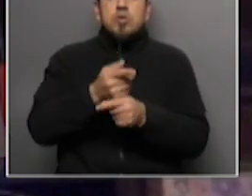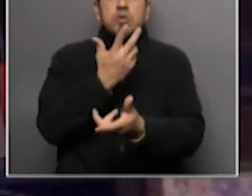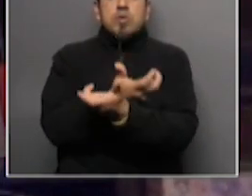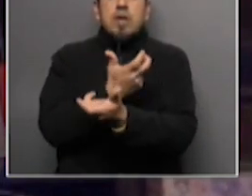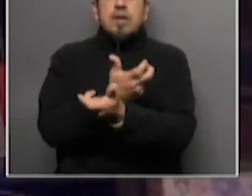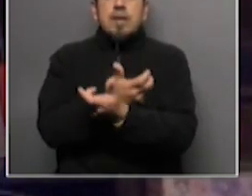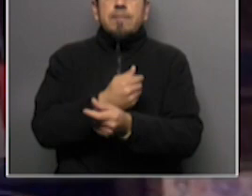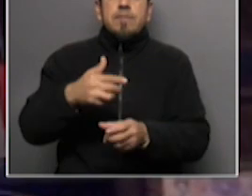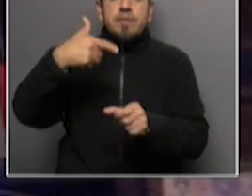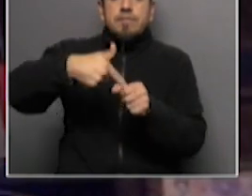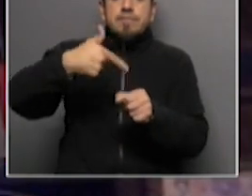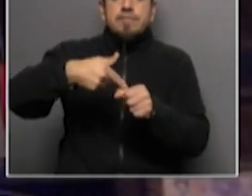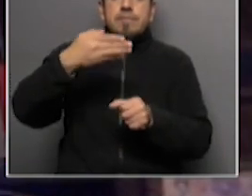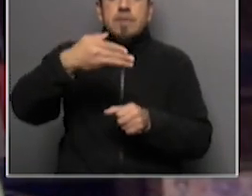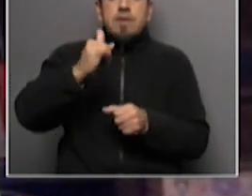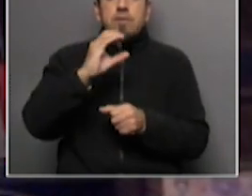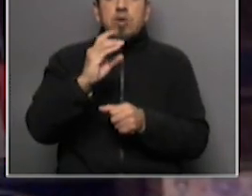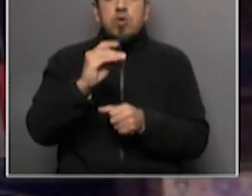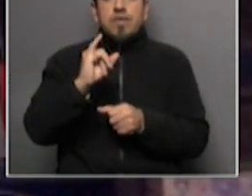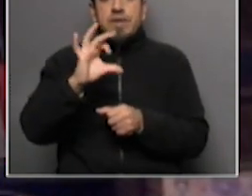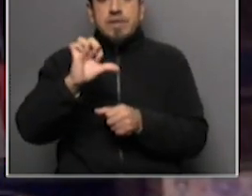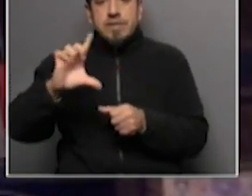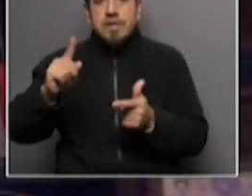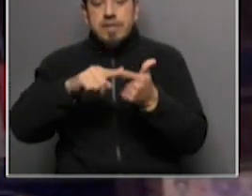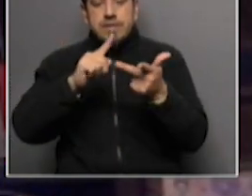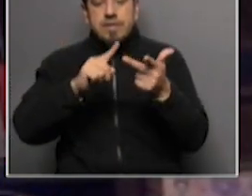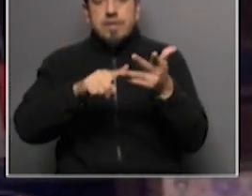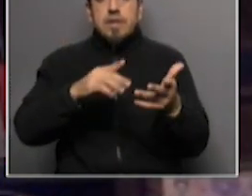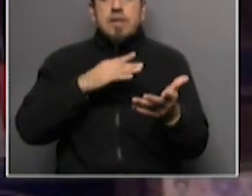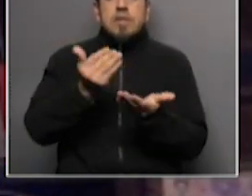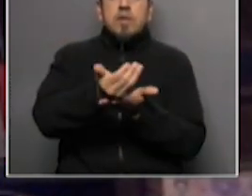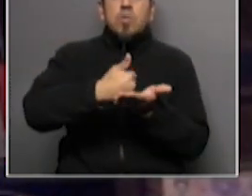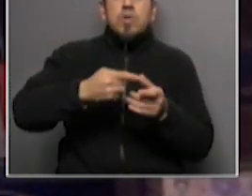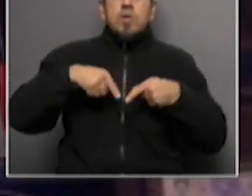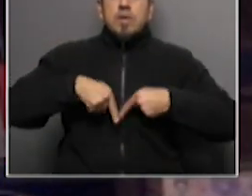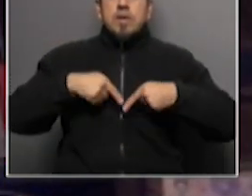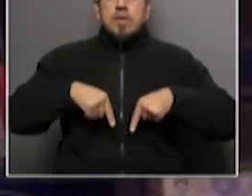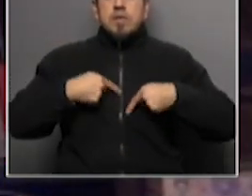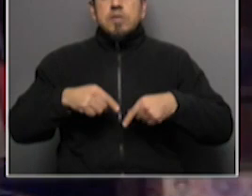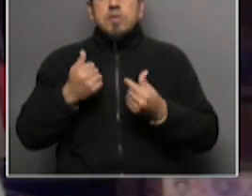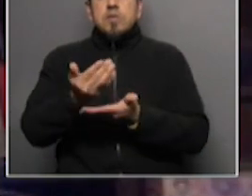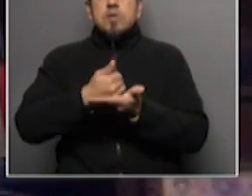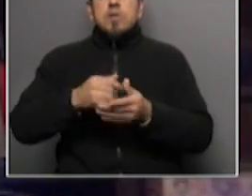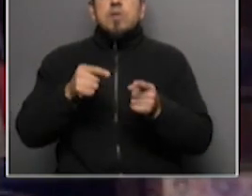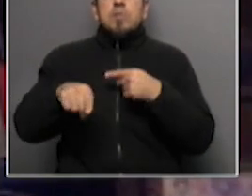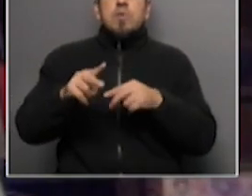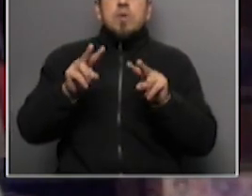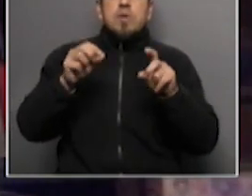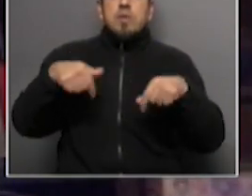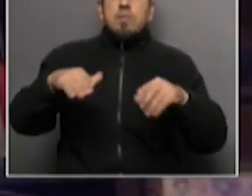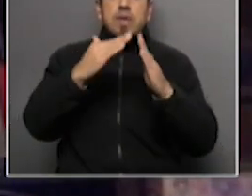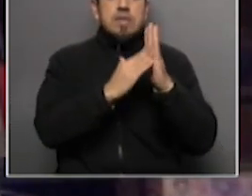mezclar biodiesel, a la eventual posibilidad de que haya descuentos a partidas de las intendencias por gastos vinculados a la formación